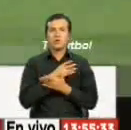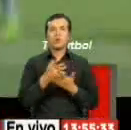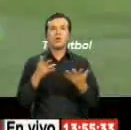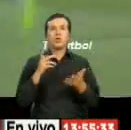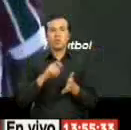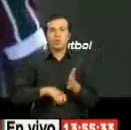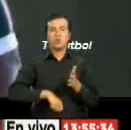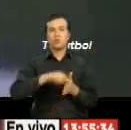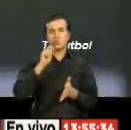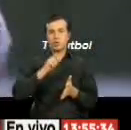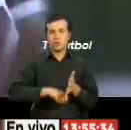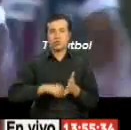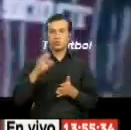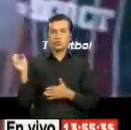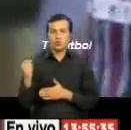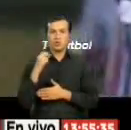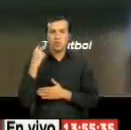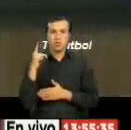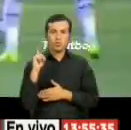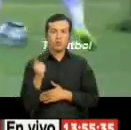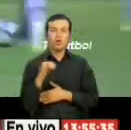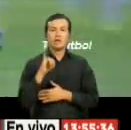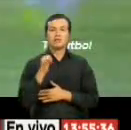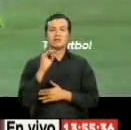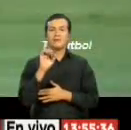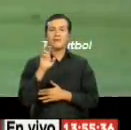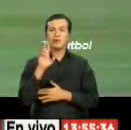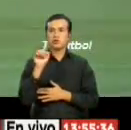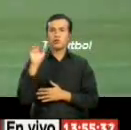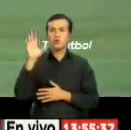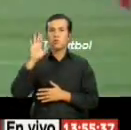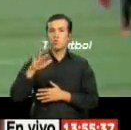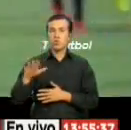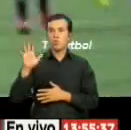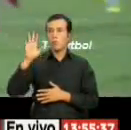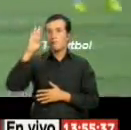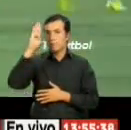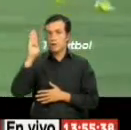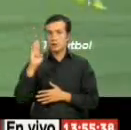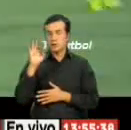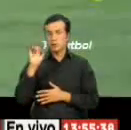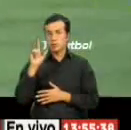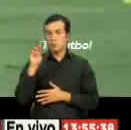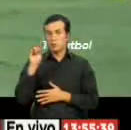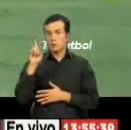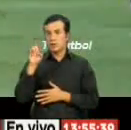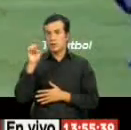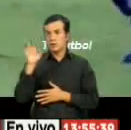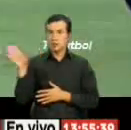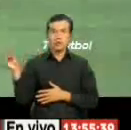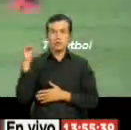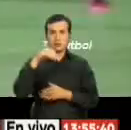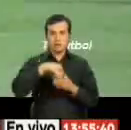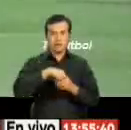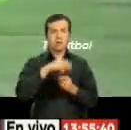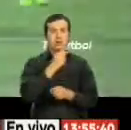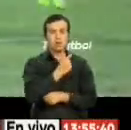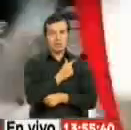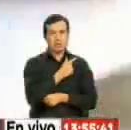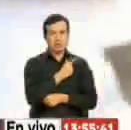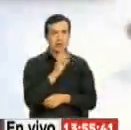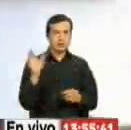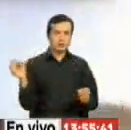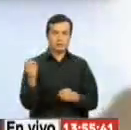contratación del volante jefferson orejuela quien dejará la disciplina de fluminense de brasil por la elástica del liga de